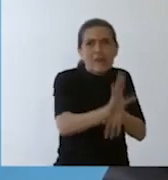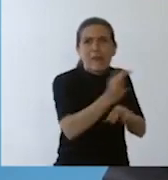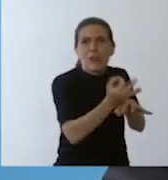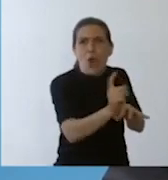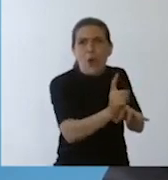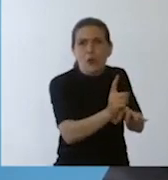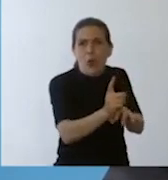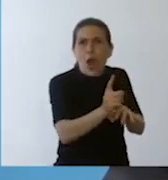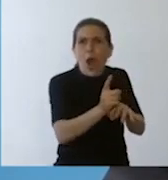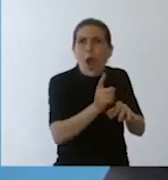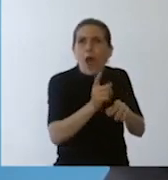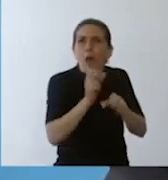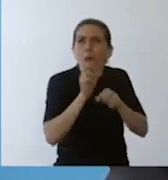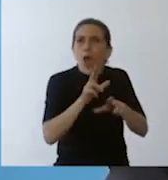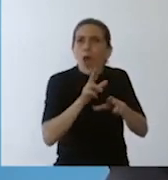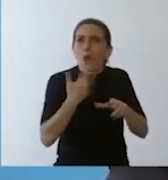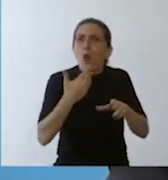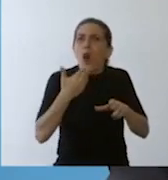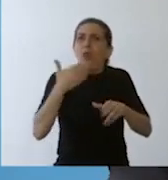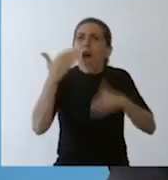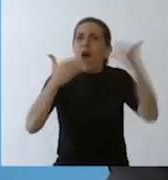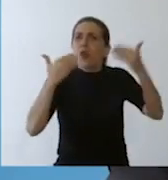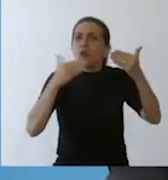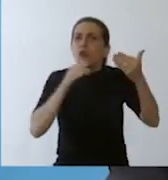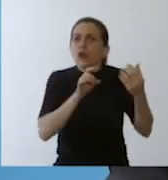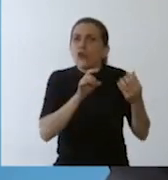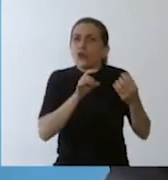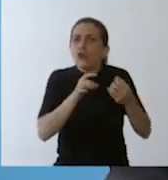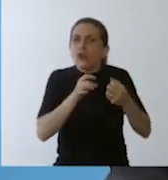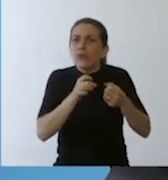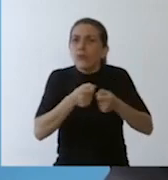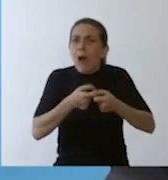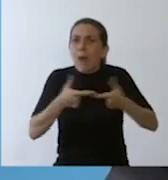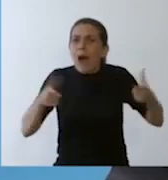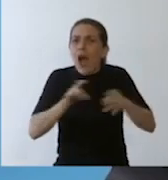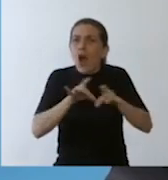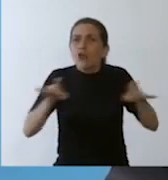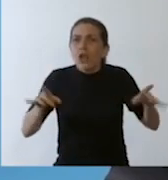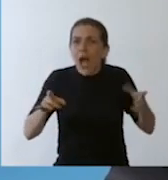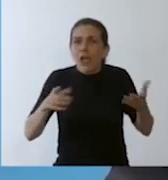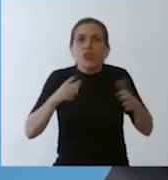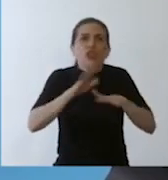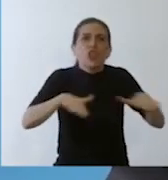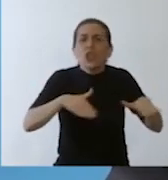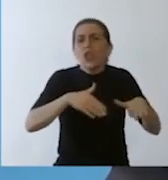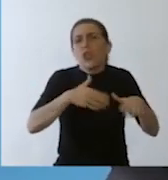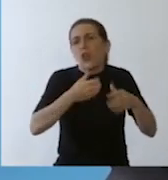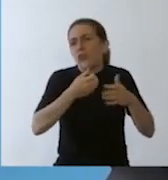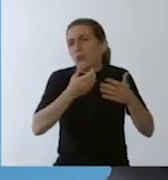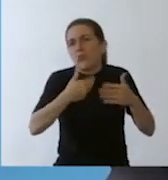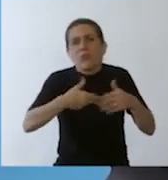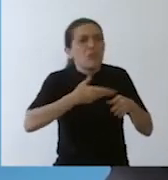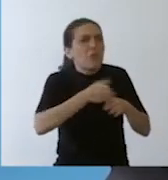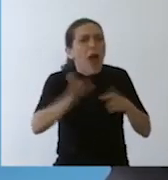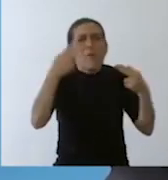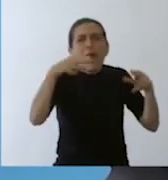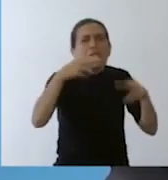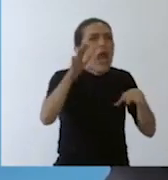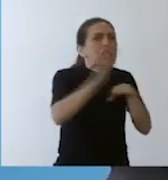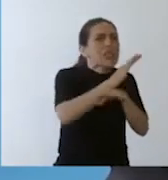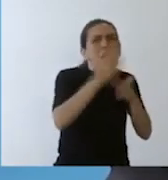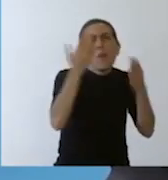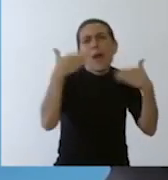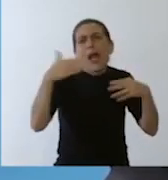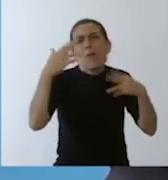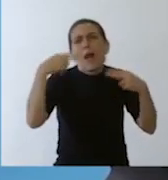el riesgo sobre todo para los adultos. Obviamente los chicos deambulan por la calle, por los cines, por los shopping. Es